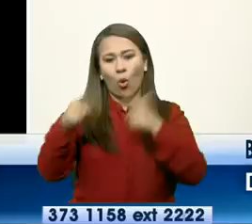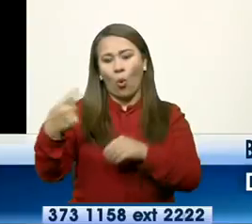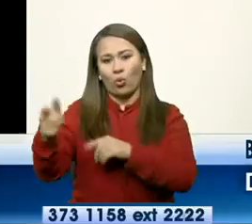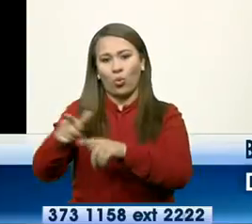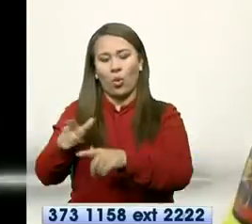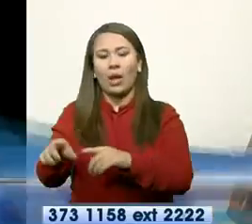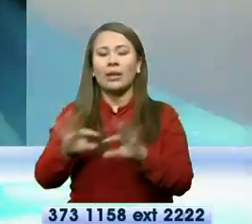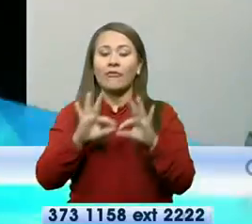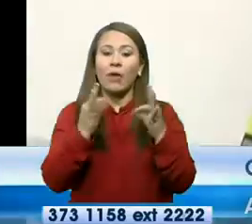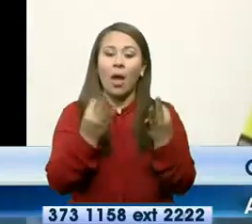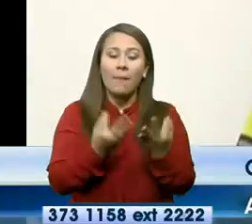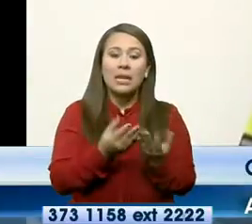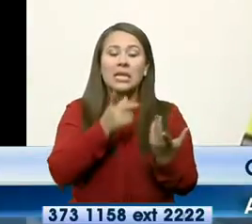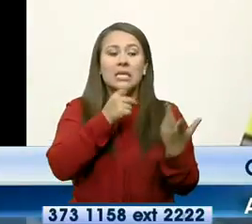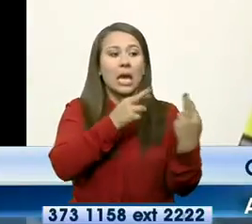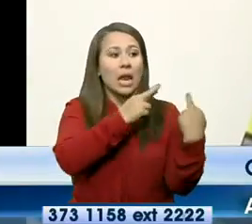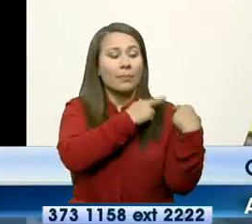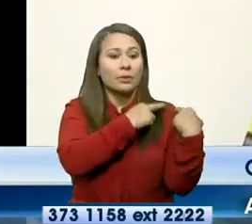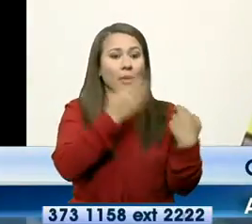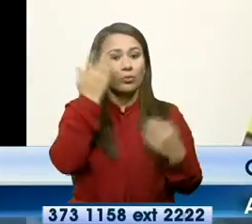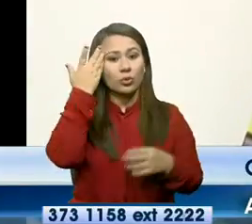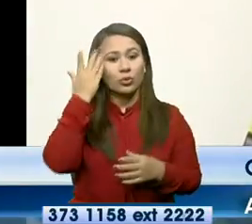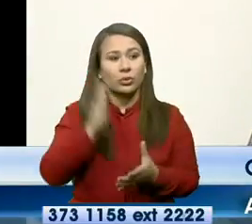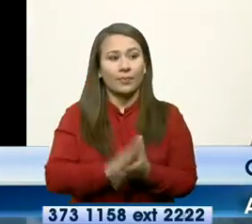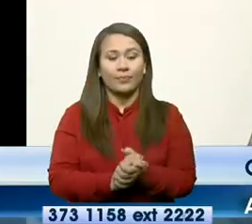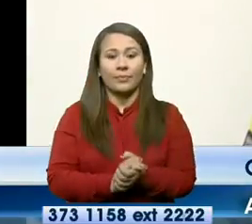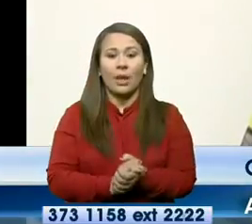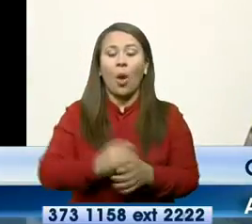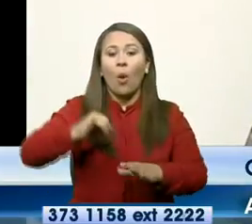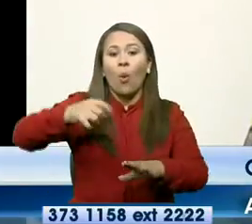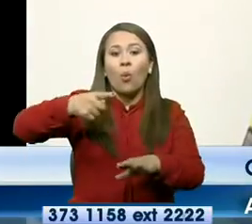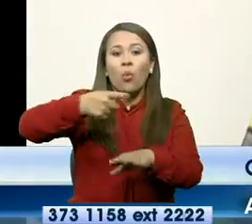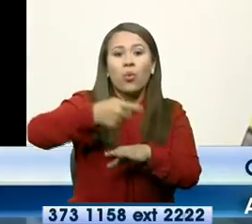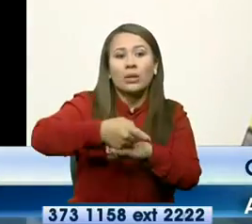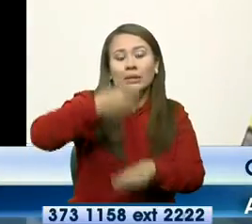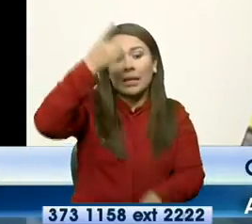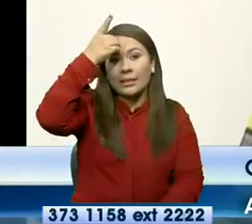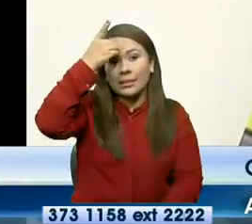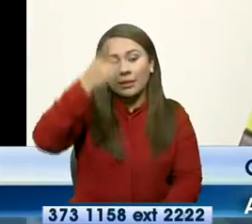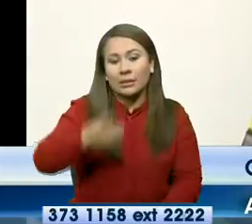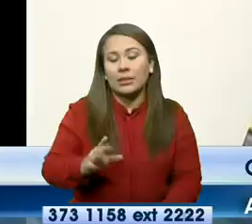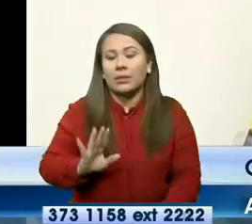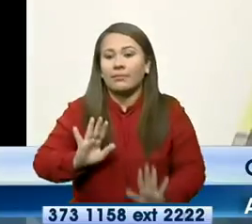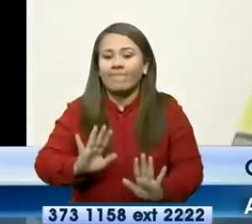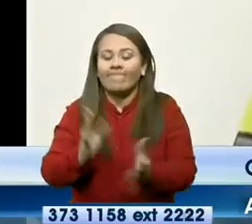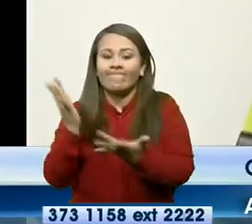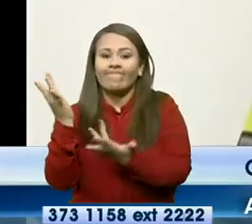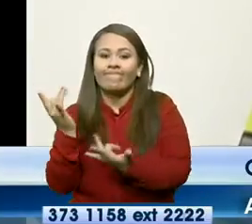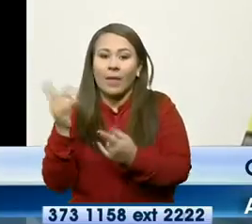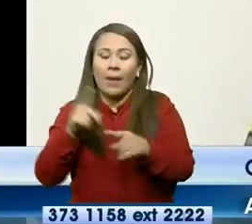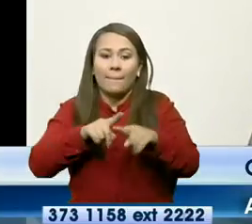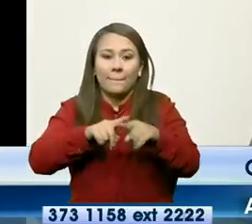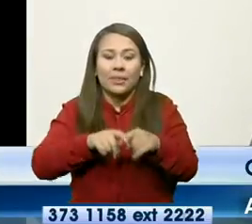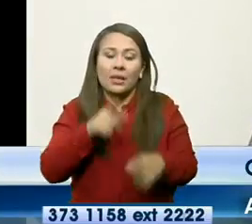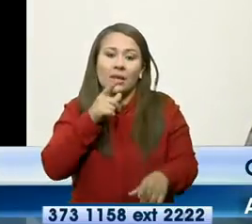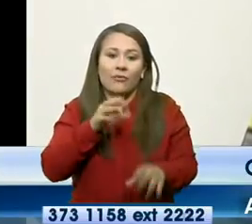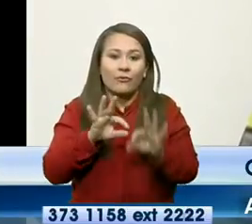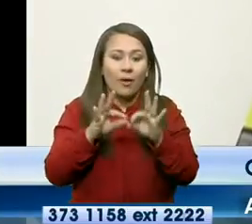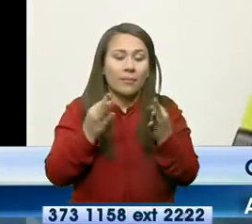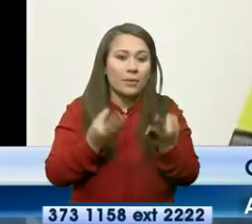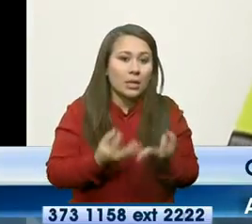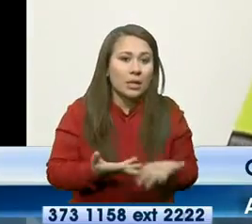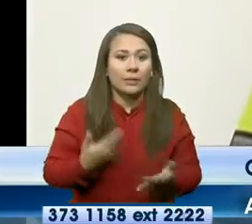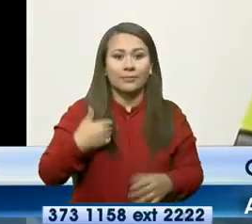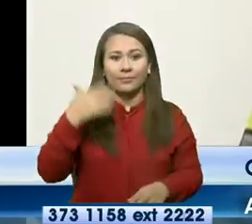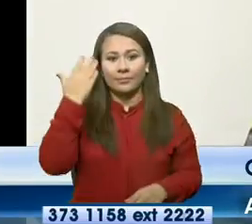que se puedan hacer cargo de la misma y la jueza lo determine, en buena hora, pero si no hay ningún familiar, tendrá que ingresar en una